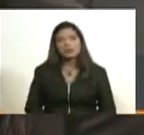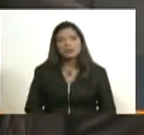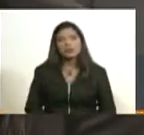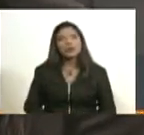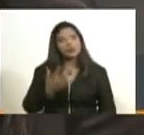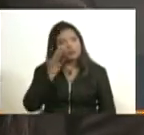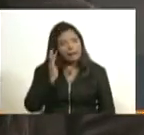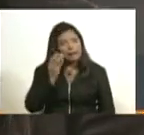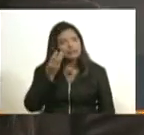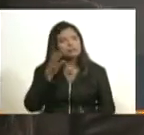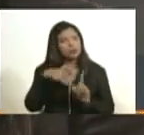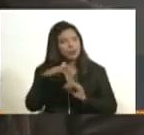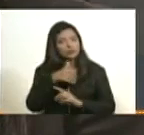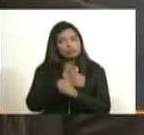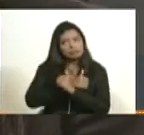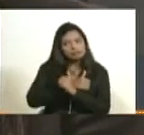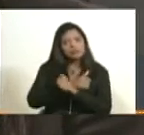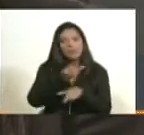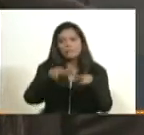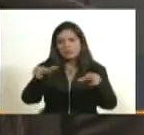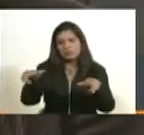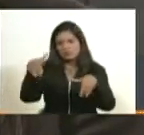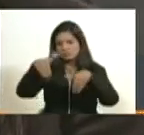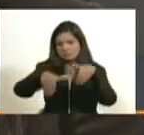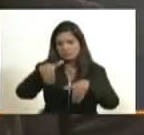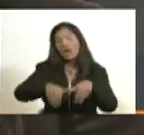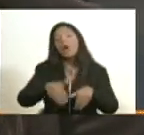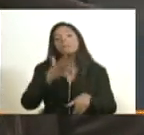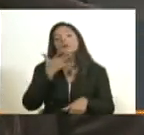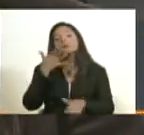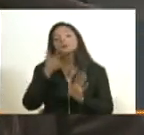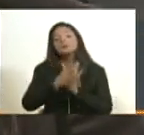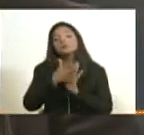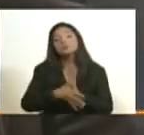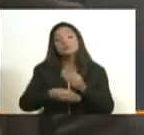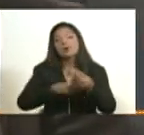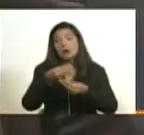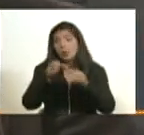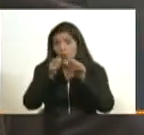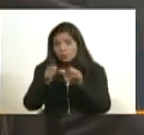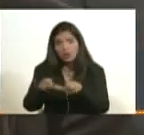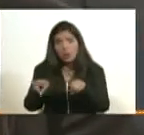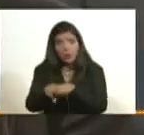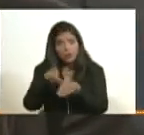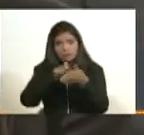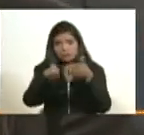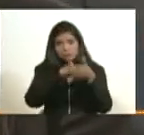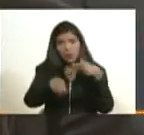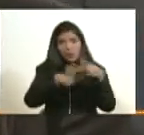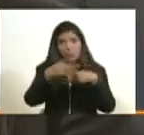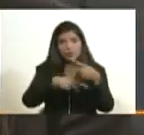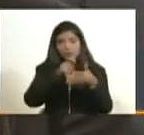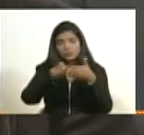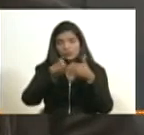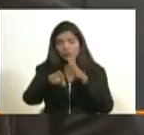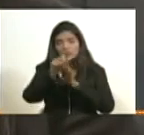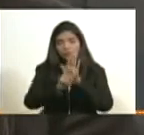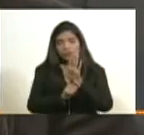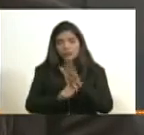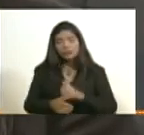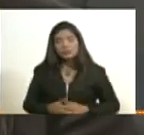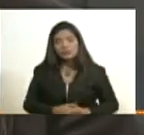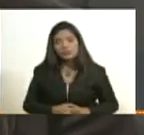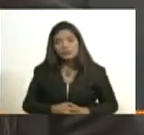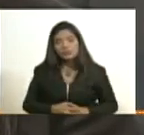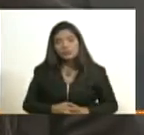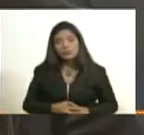considerado ese escenario. Y en un caso de que sea así, si continuaría en ese proceso constituyente,